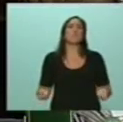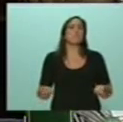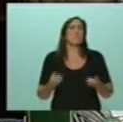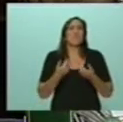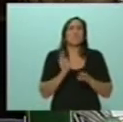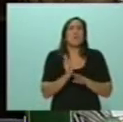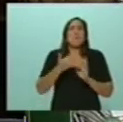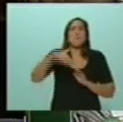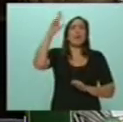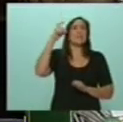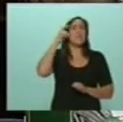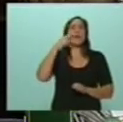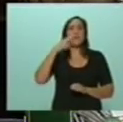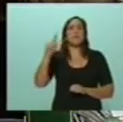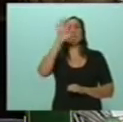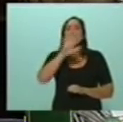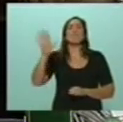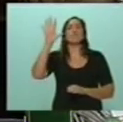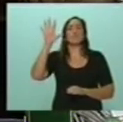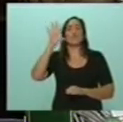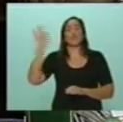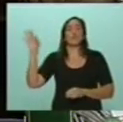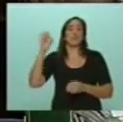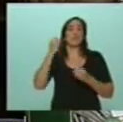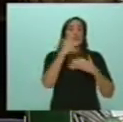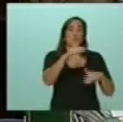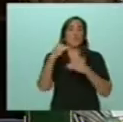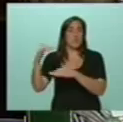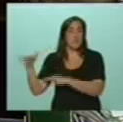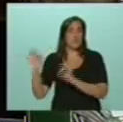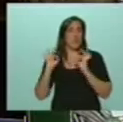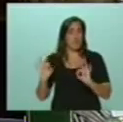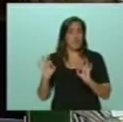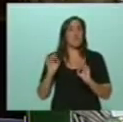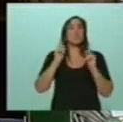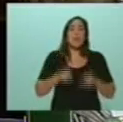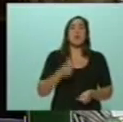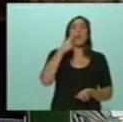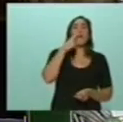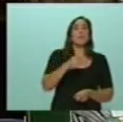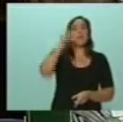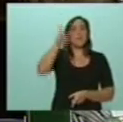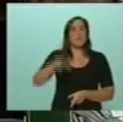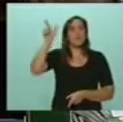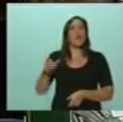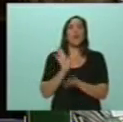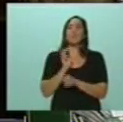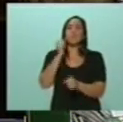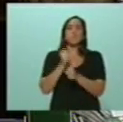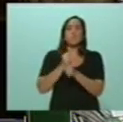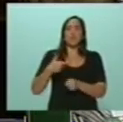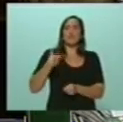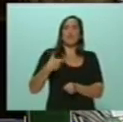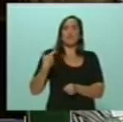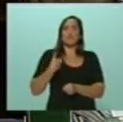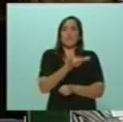más de 10.500 subsidios entregados y también 1.000 operadores sociales, 1.000